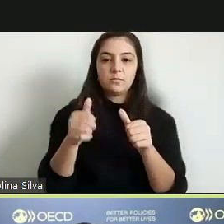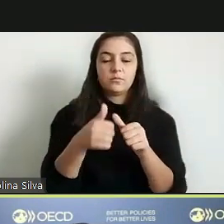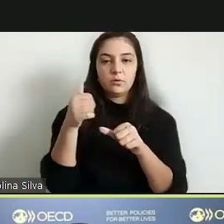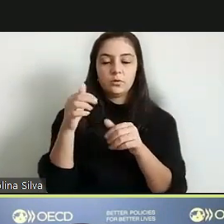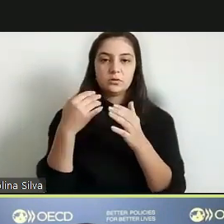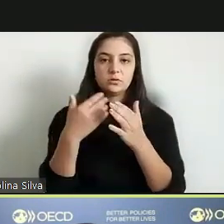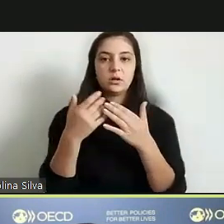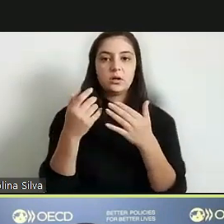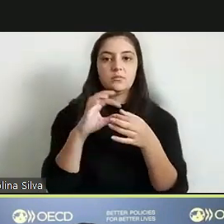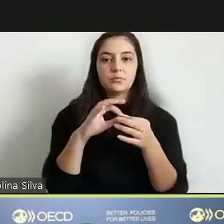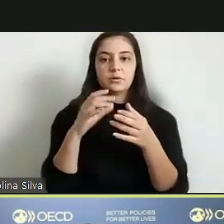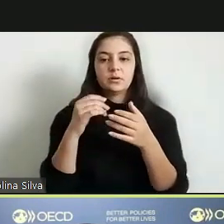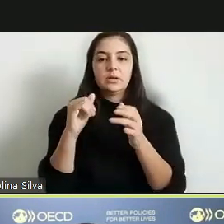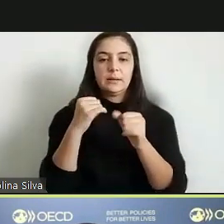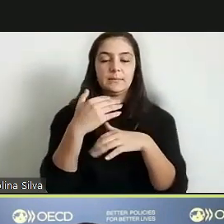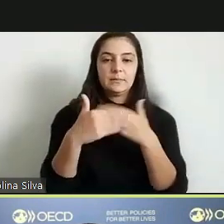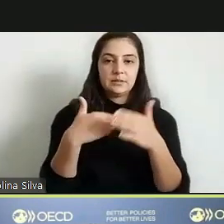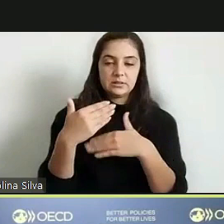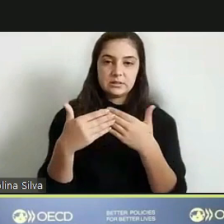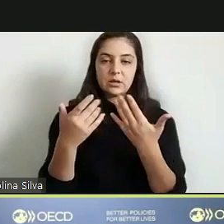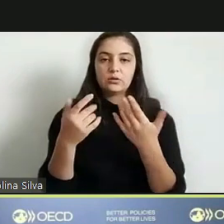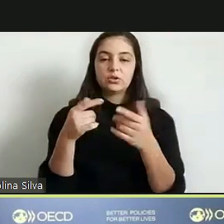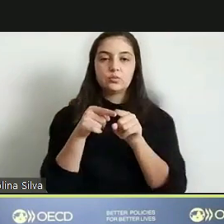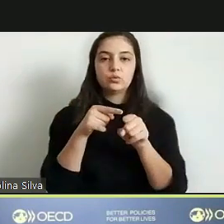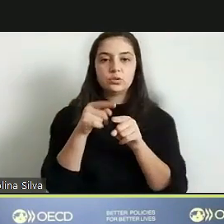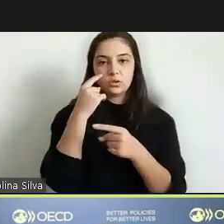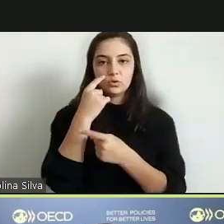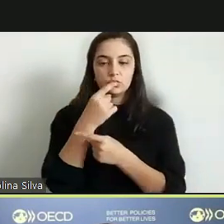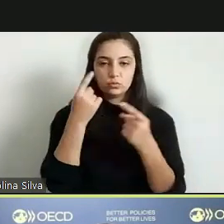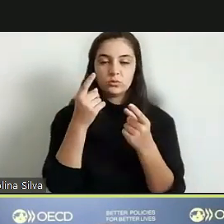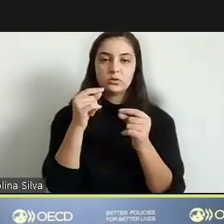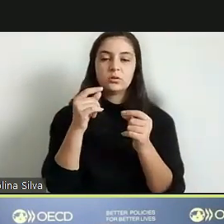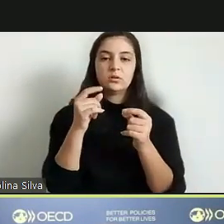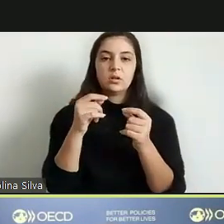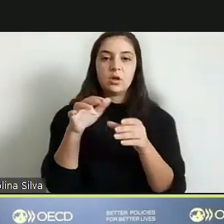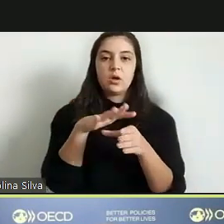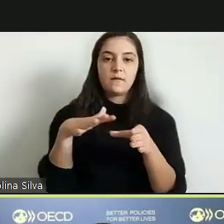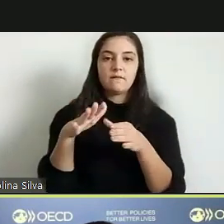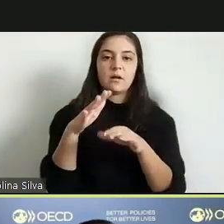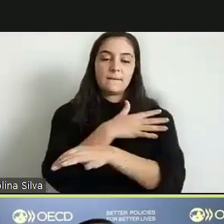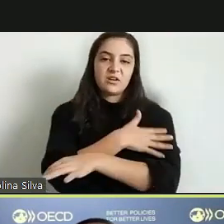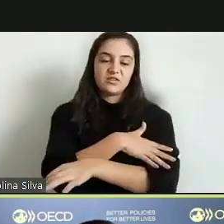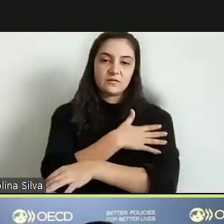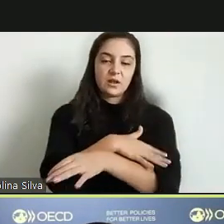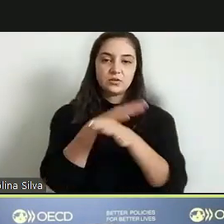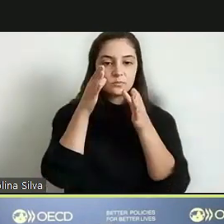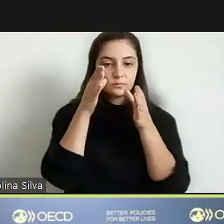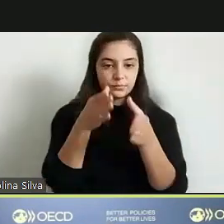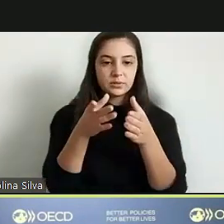el diseño, la implementación de las políticas públicas, alcanzar a los sectores más vulnerables, mejorar los servicios